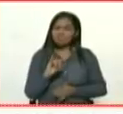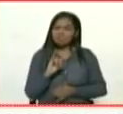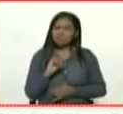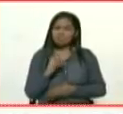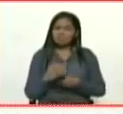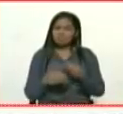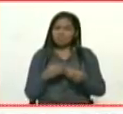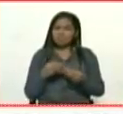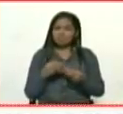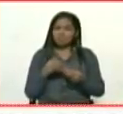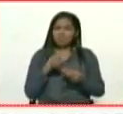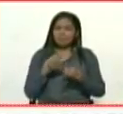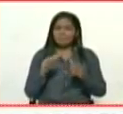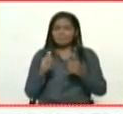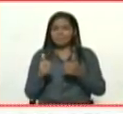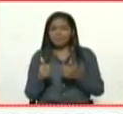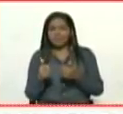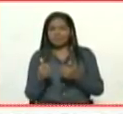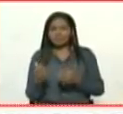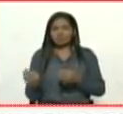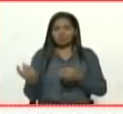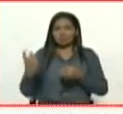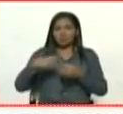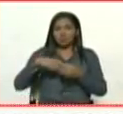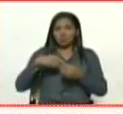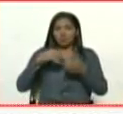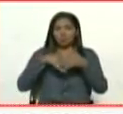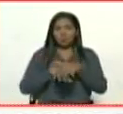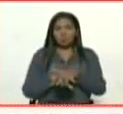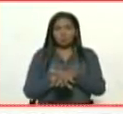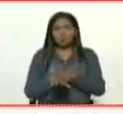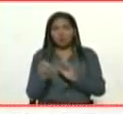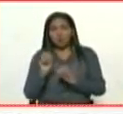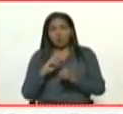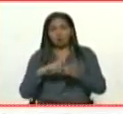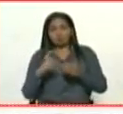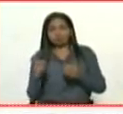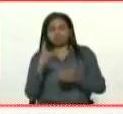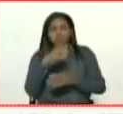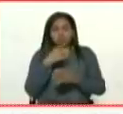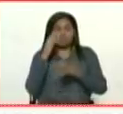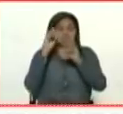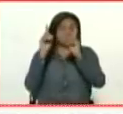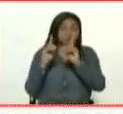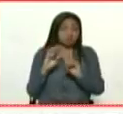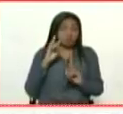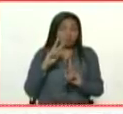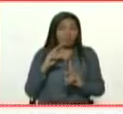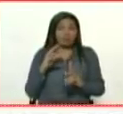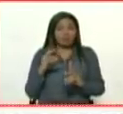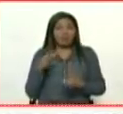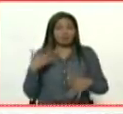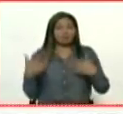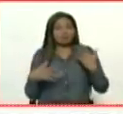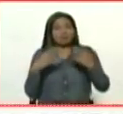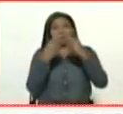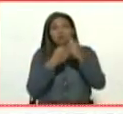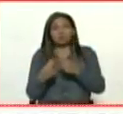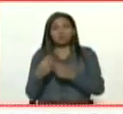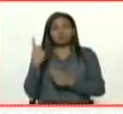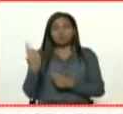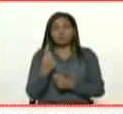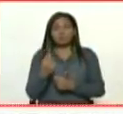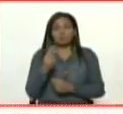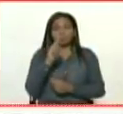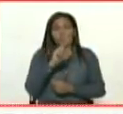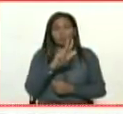Esto es un índice de inclusión o exclusión, como lo quiera ver, de la actividad económica. Solo el 43%